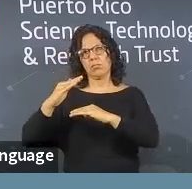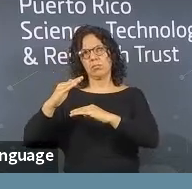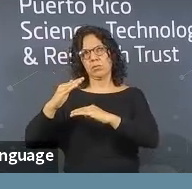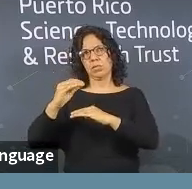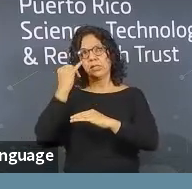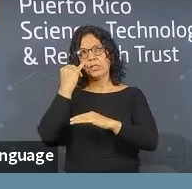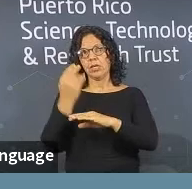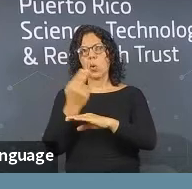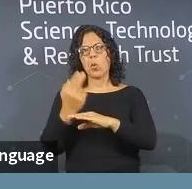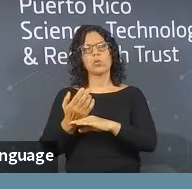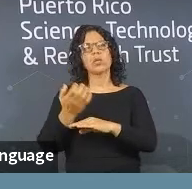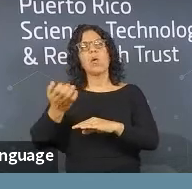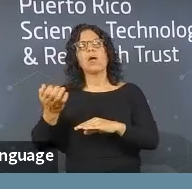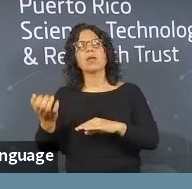impregnante